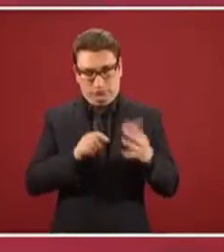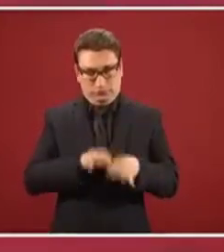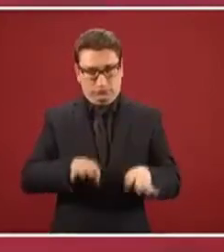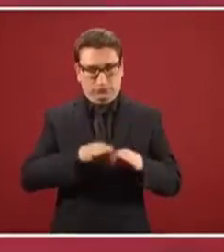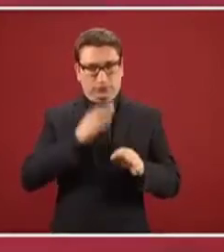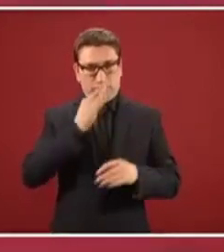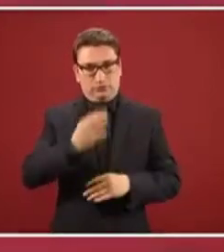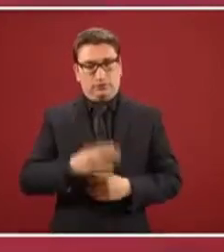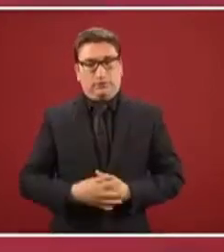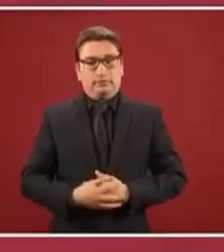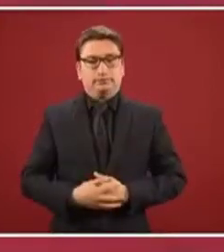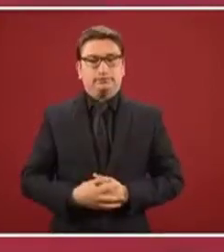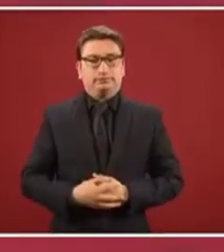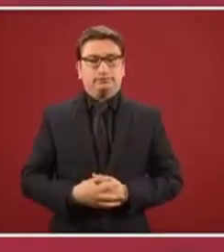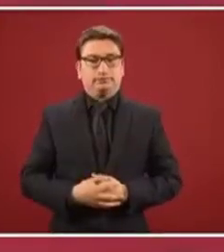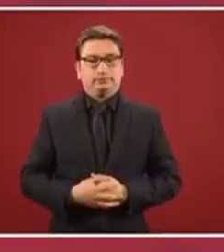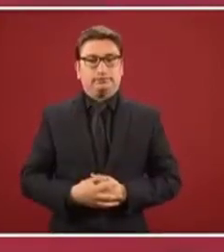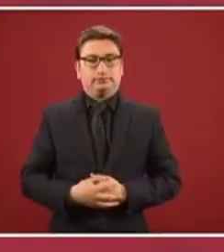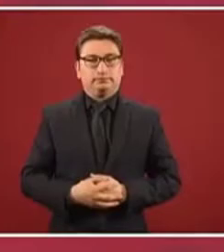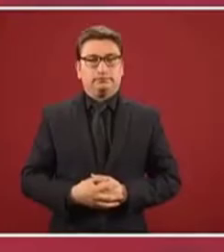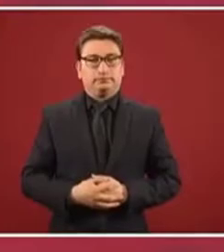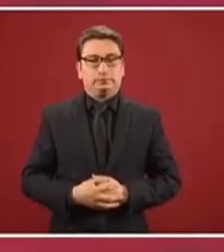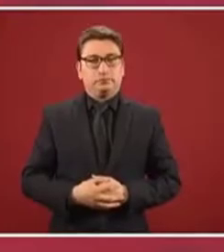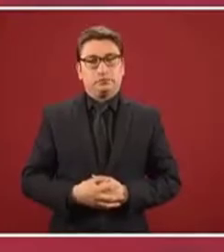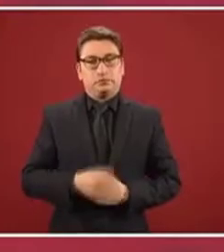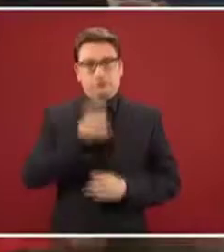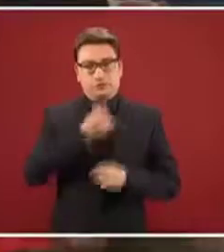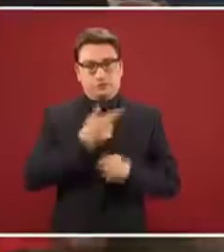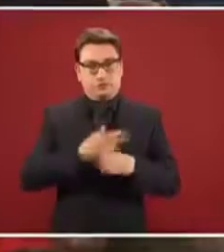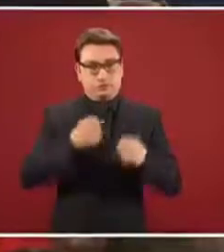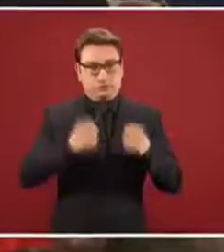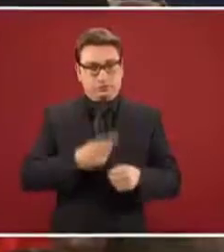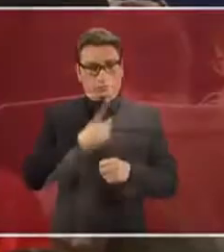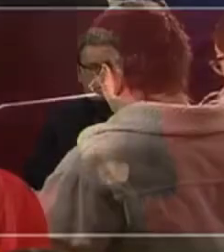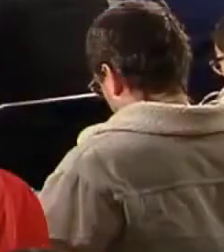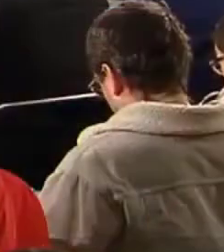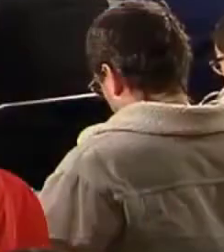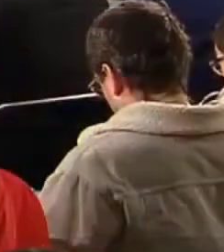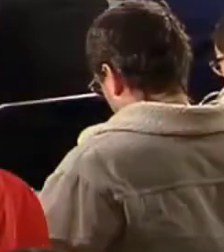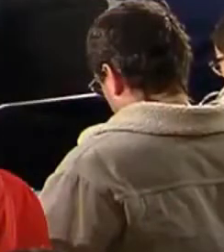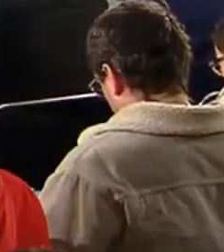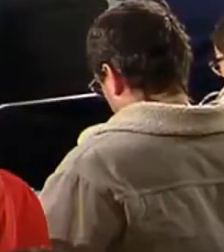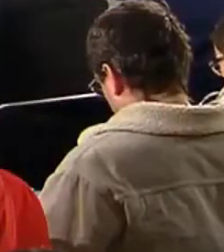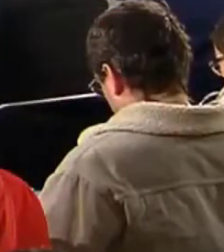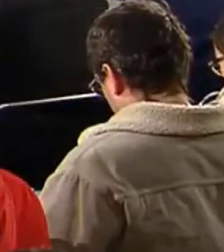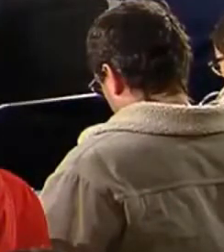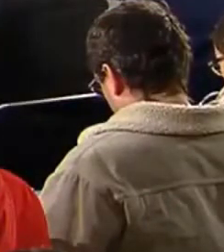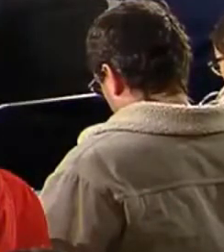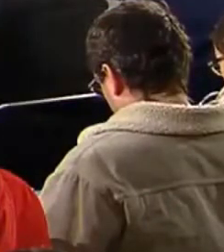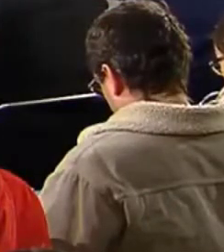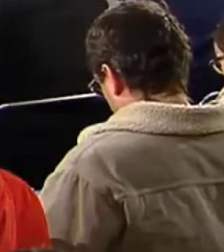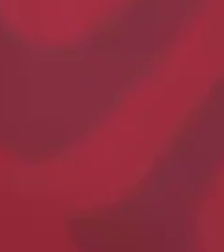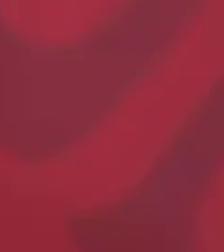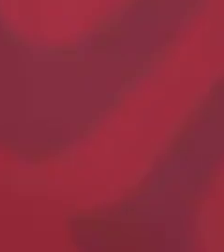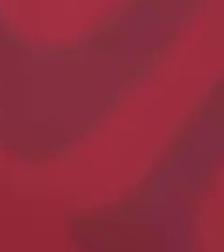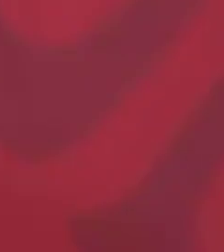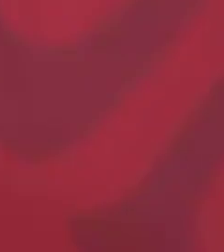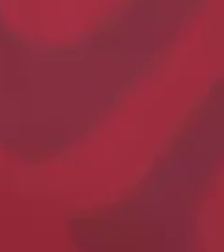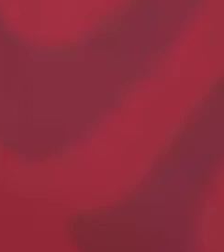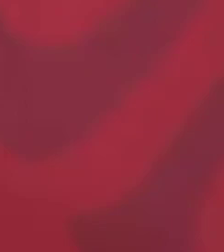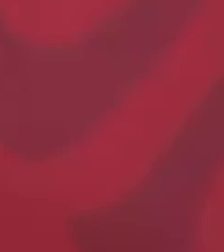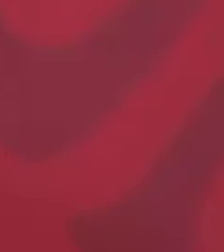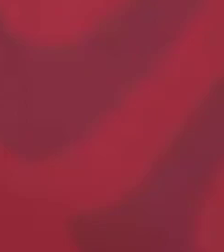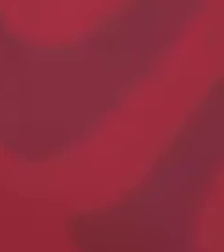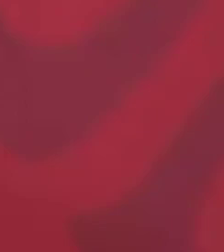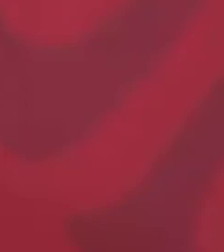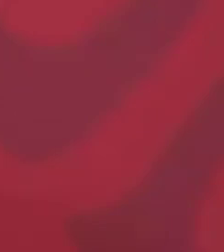usted está diciendo, y pues seguramente la Secretaría de Seguridad podrá en estos días rendir un informe de cuál es el avance que llevan en los